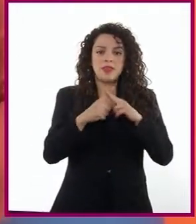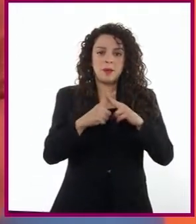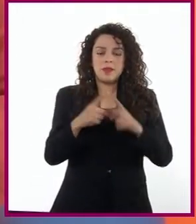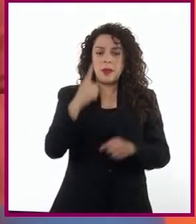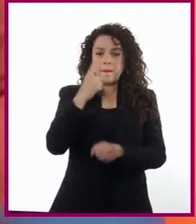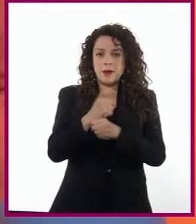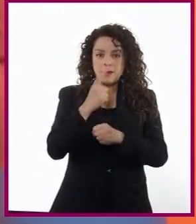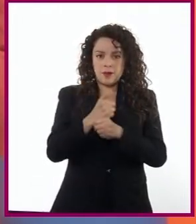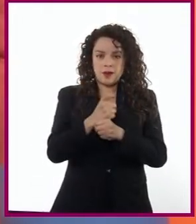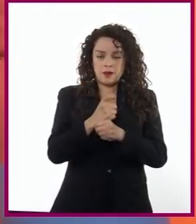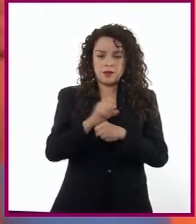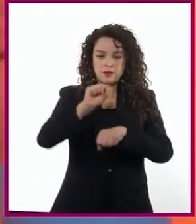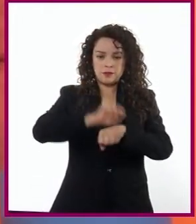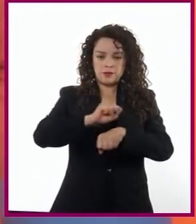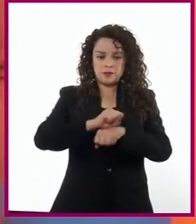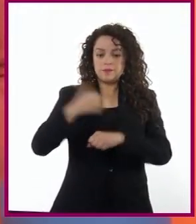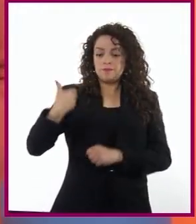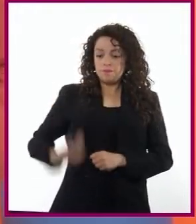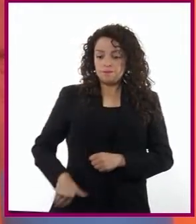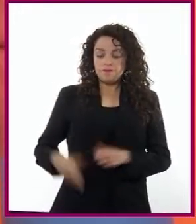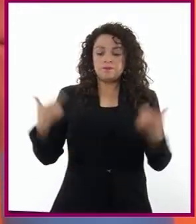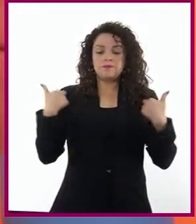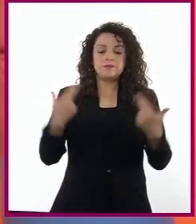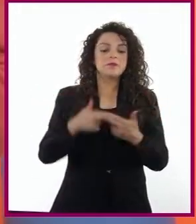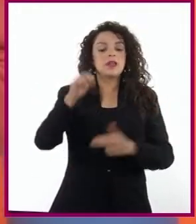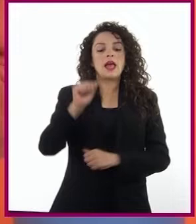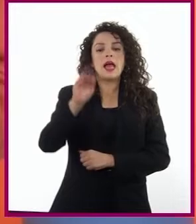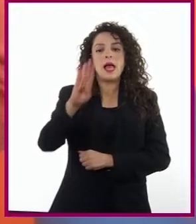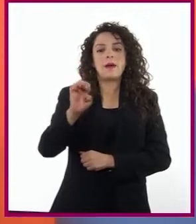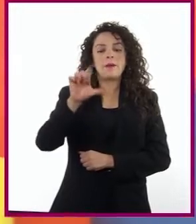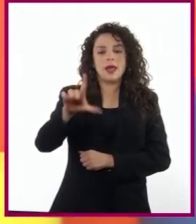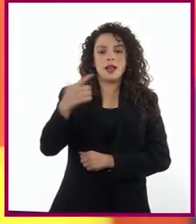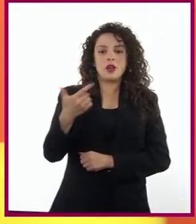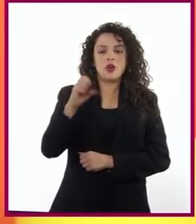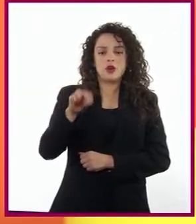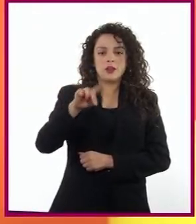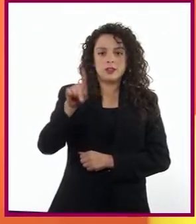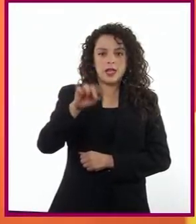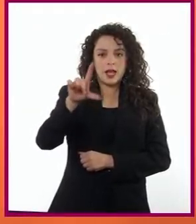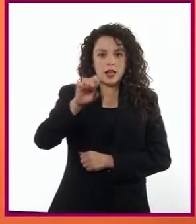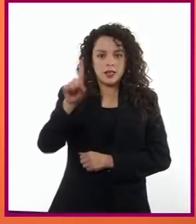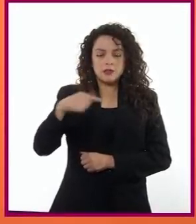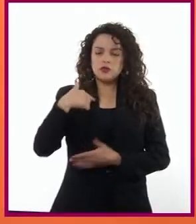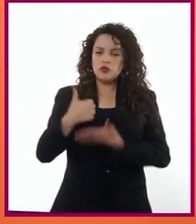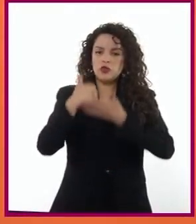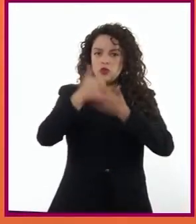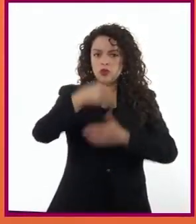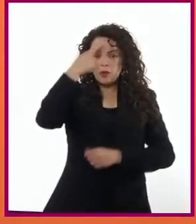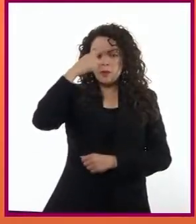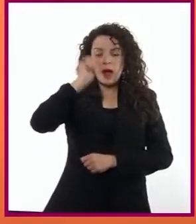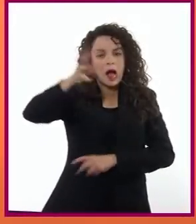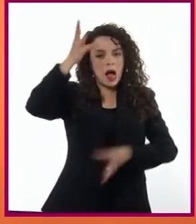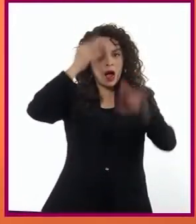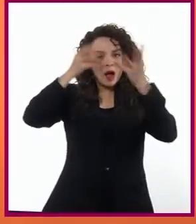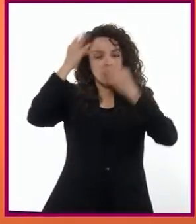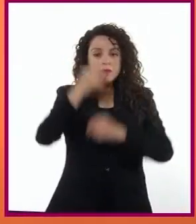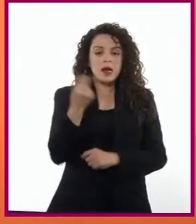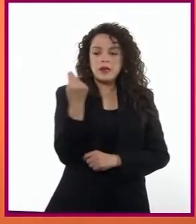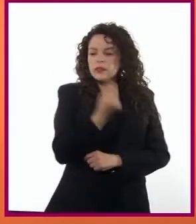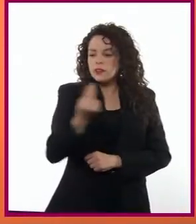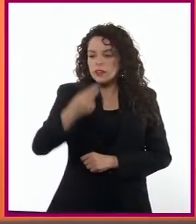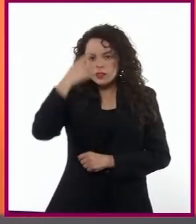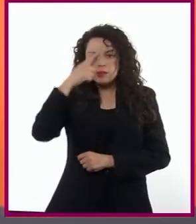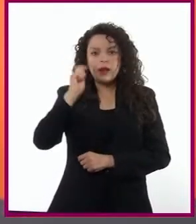grado. Soy el profesor Abel González Pedrero y les ayudaré en la construcción de los conocimientos necesarios para continuar con